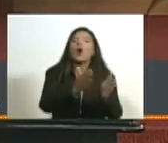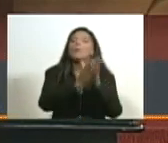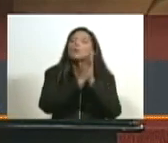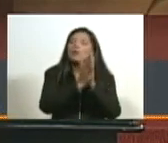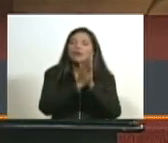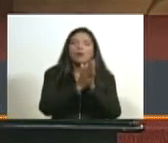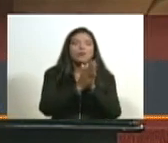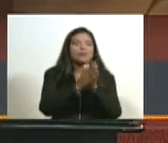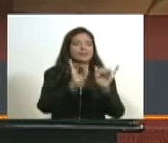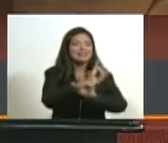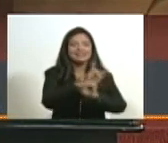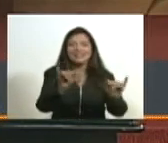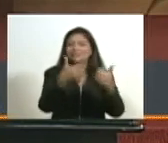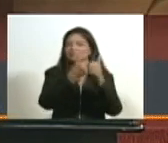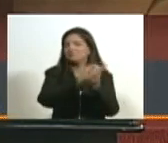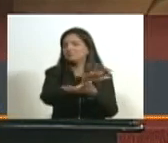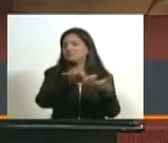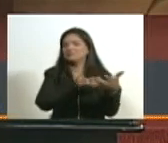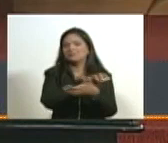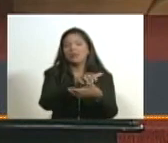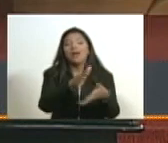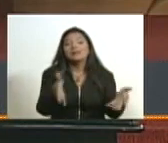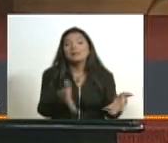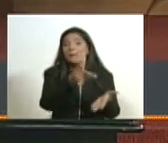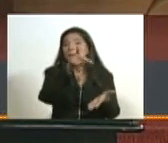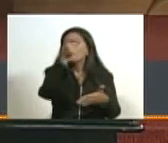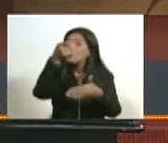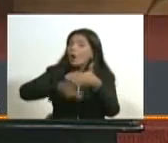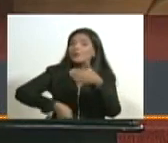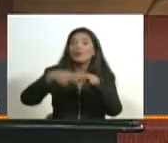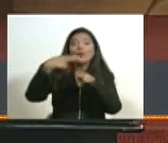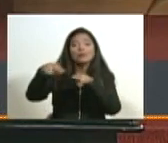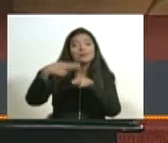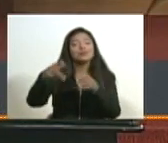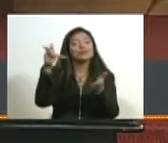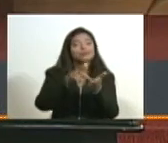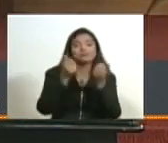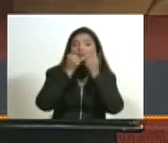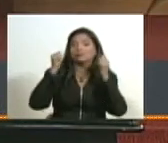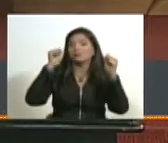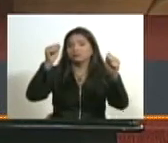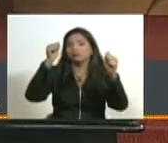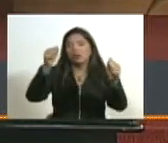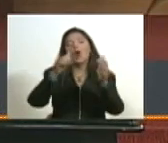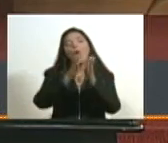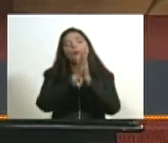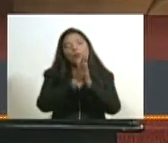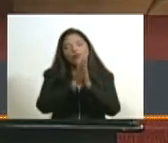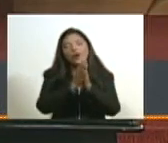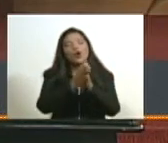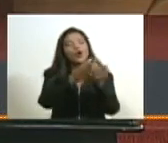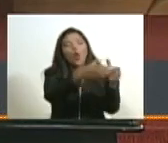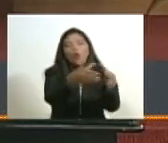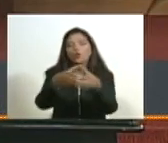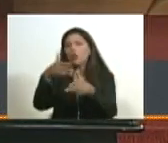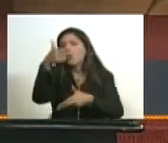armados, que cesen en llevar niños a las manifestaciones violentas y que desarmen a todas las bandas que